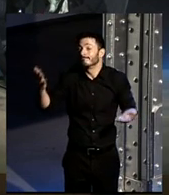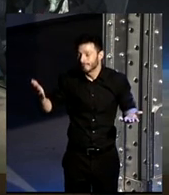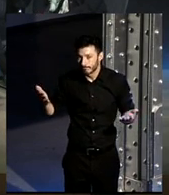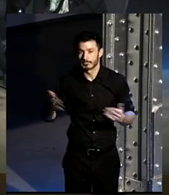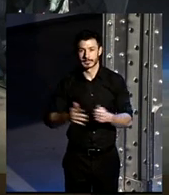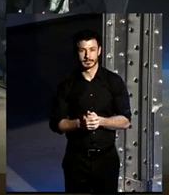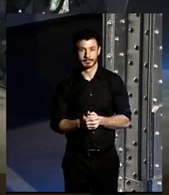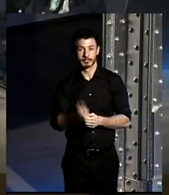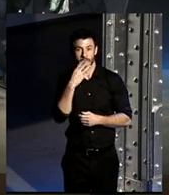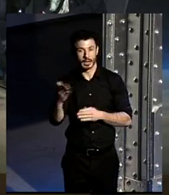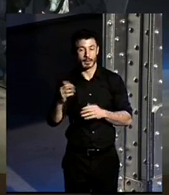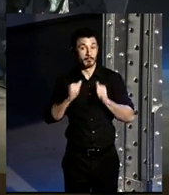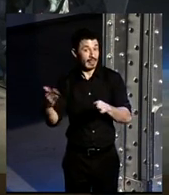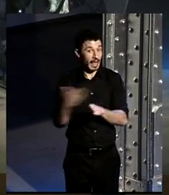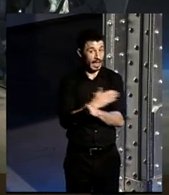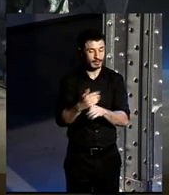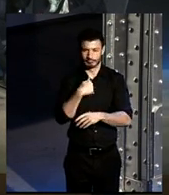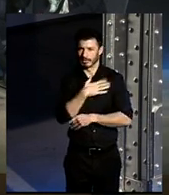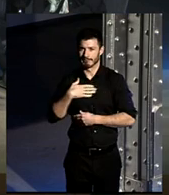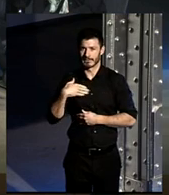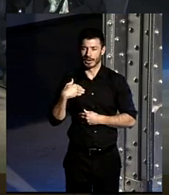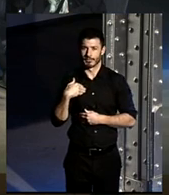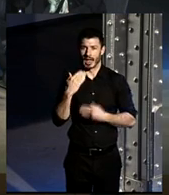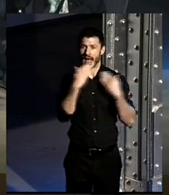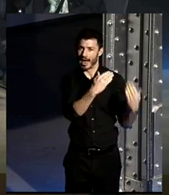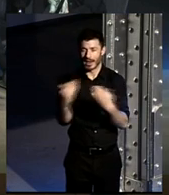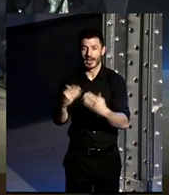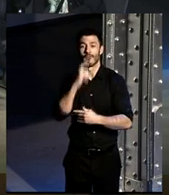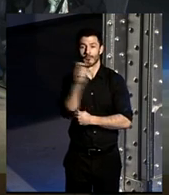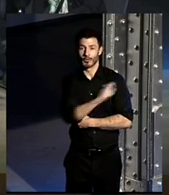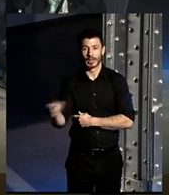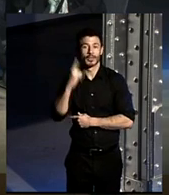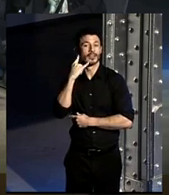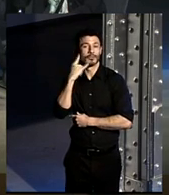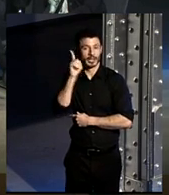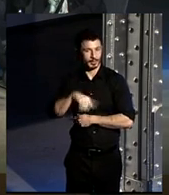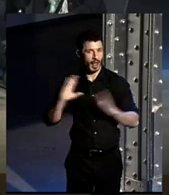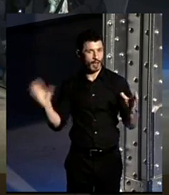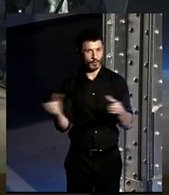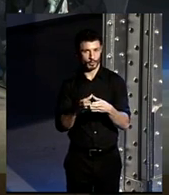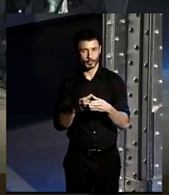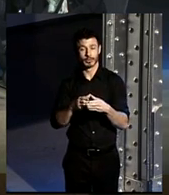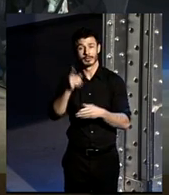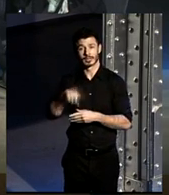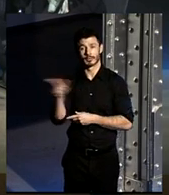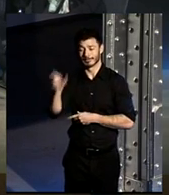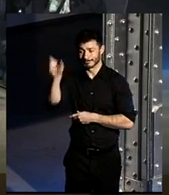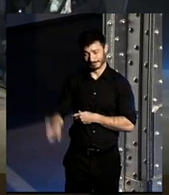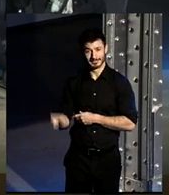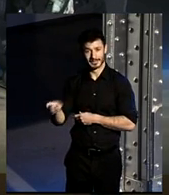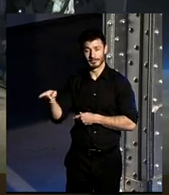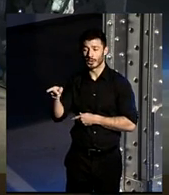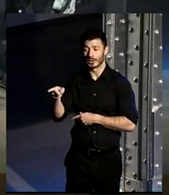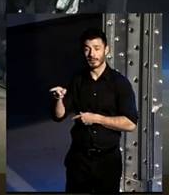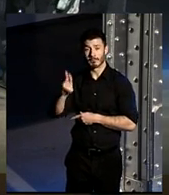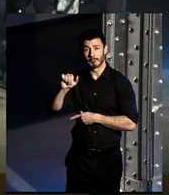Antes de empezar, también quiero agradecer, por supuesto, a la Fundación Telefónica y su equipo y al esfuerzo de Belén de Paz por haber organizado este evento y por haber traído